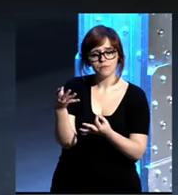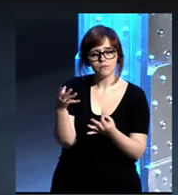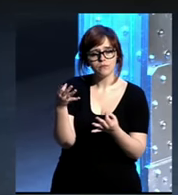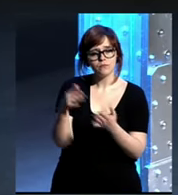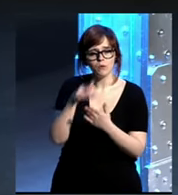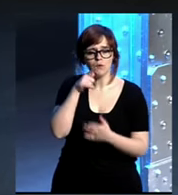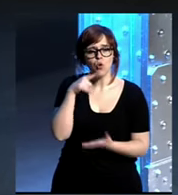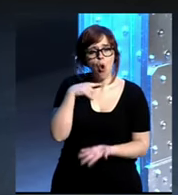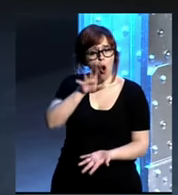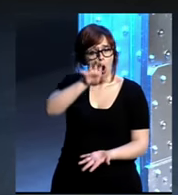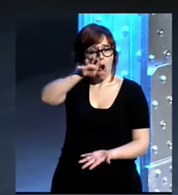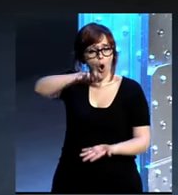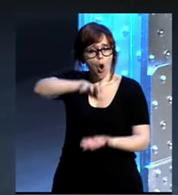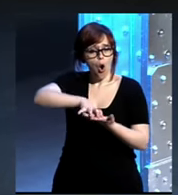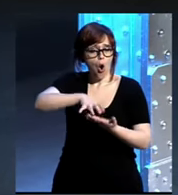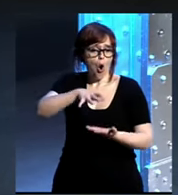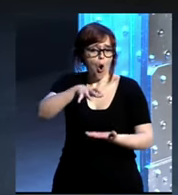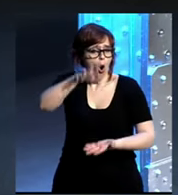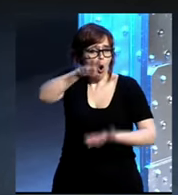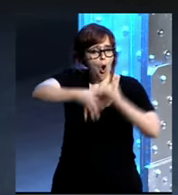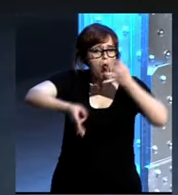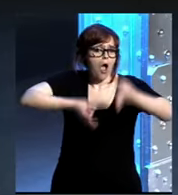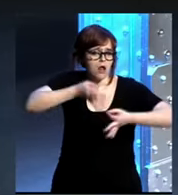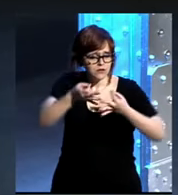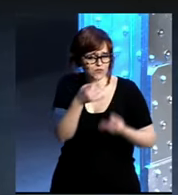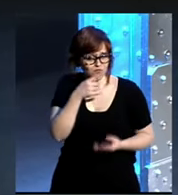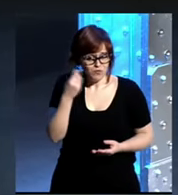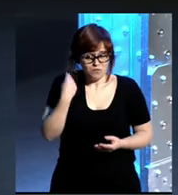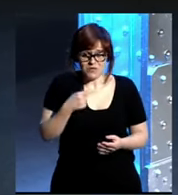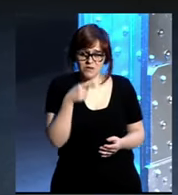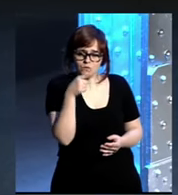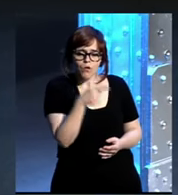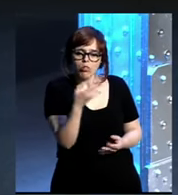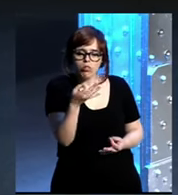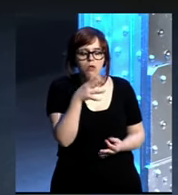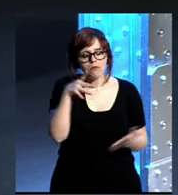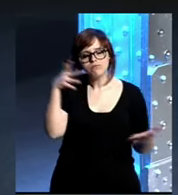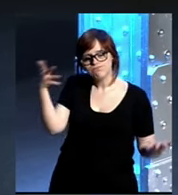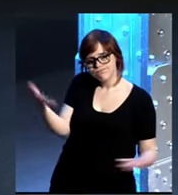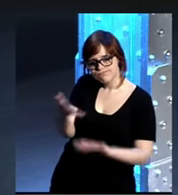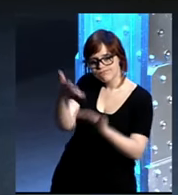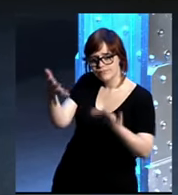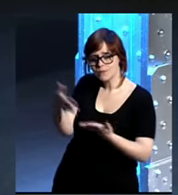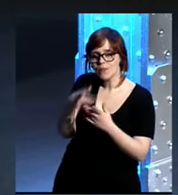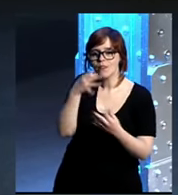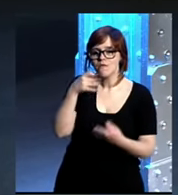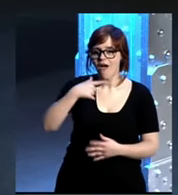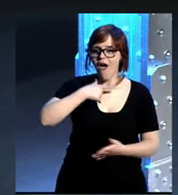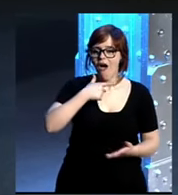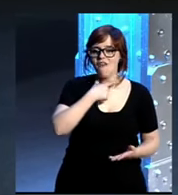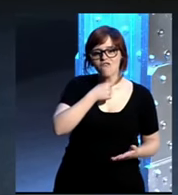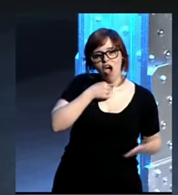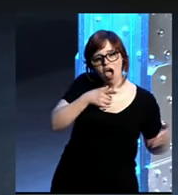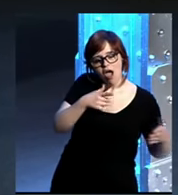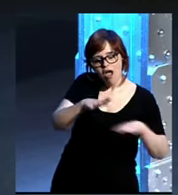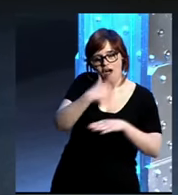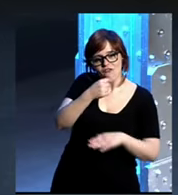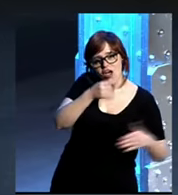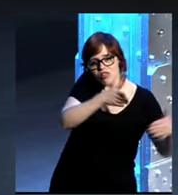de organismos han de facilitar todo esto, han de poner camino para que se pueda andar en esta